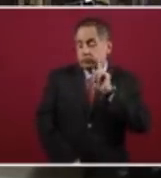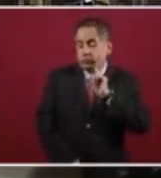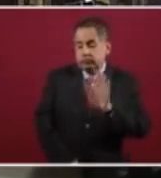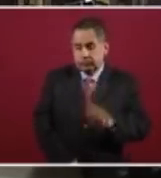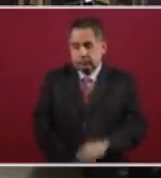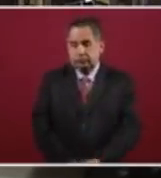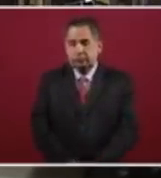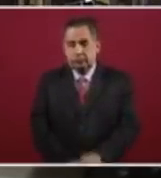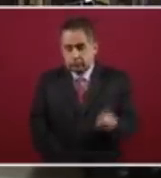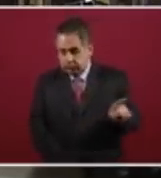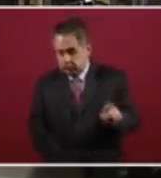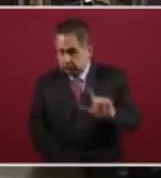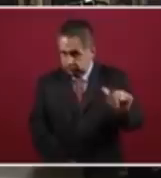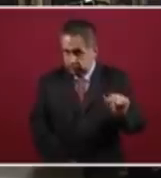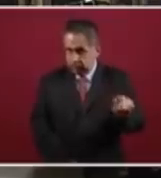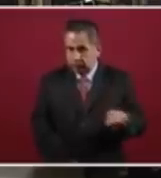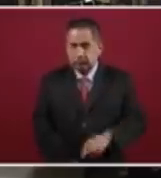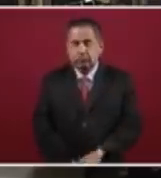Tú.